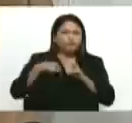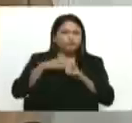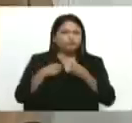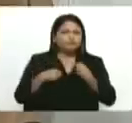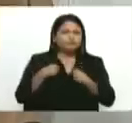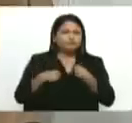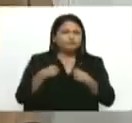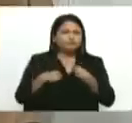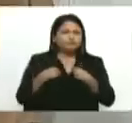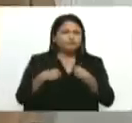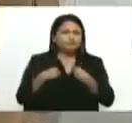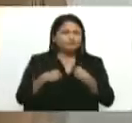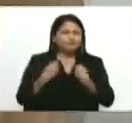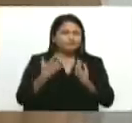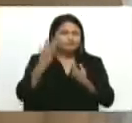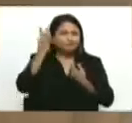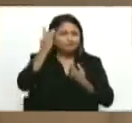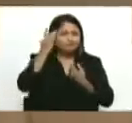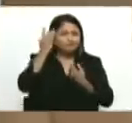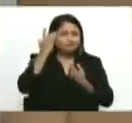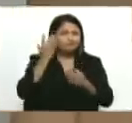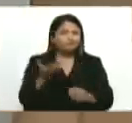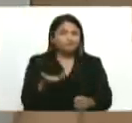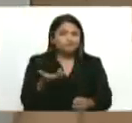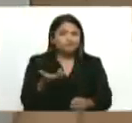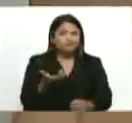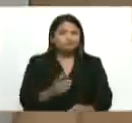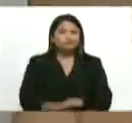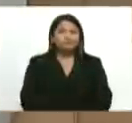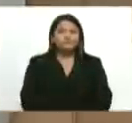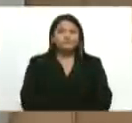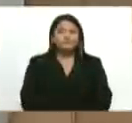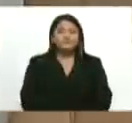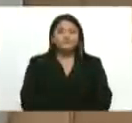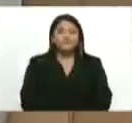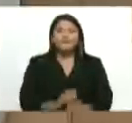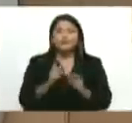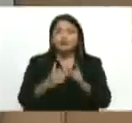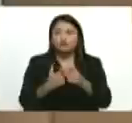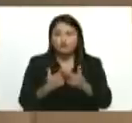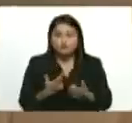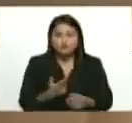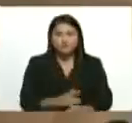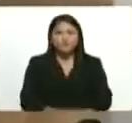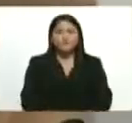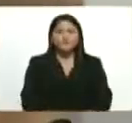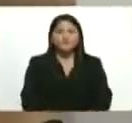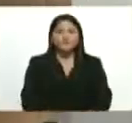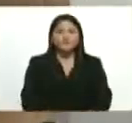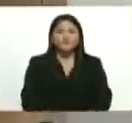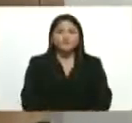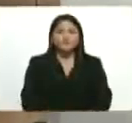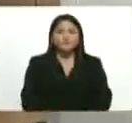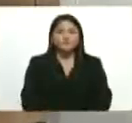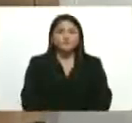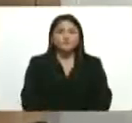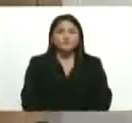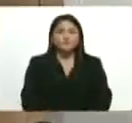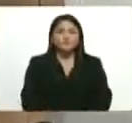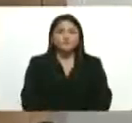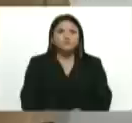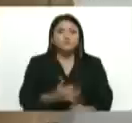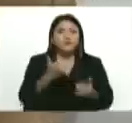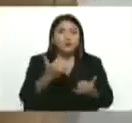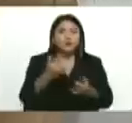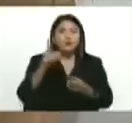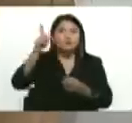preocuparnos, diputadas y diputados. Consideremos una condecoración